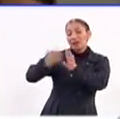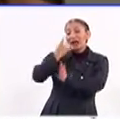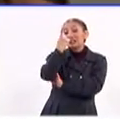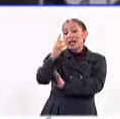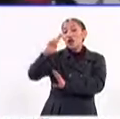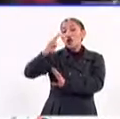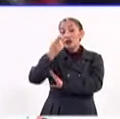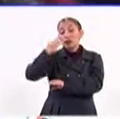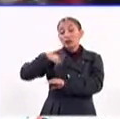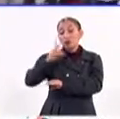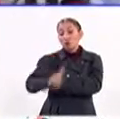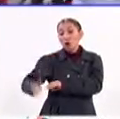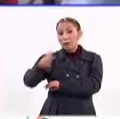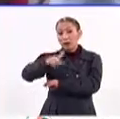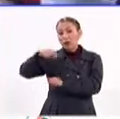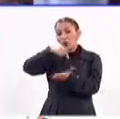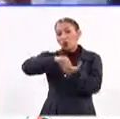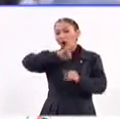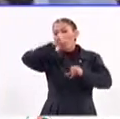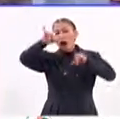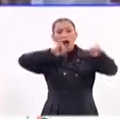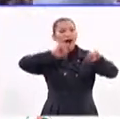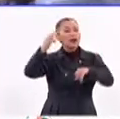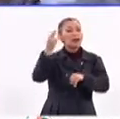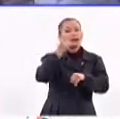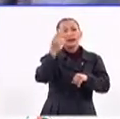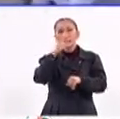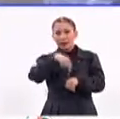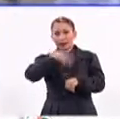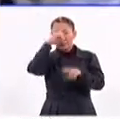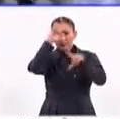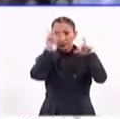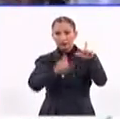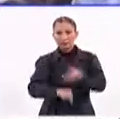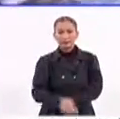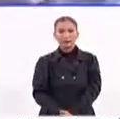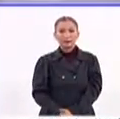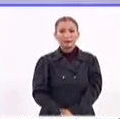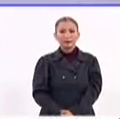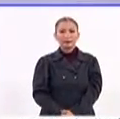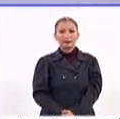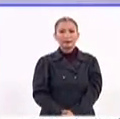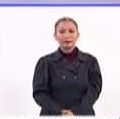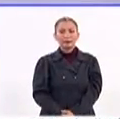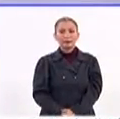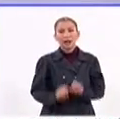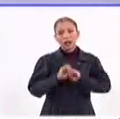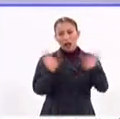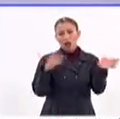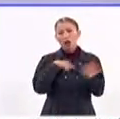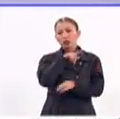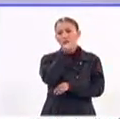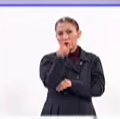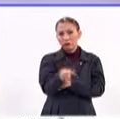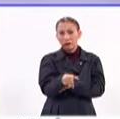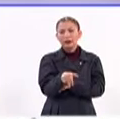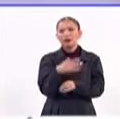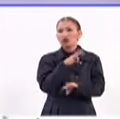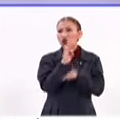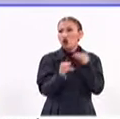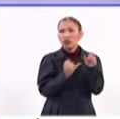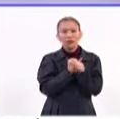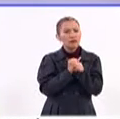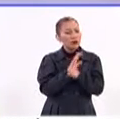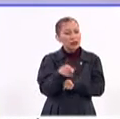100 universidades públicas en las zonas en las que más se requieren en el país. Por supuesto, le tendremos toda